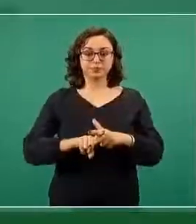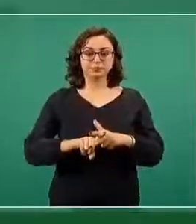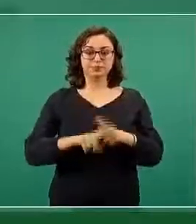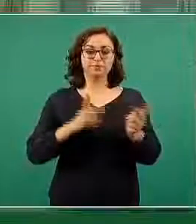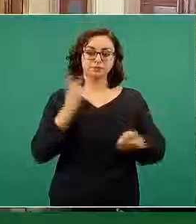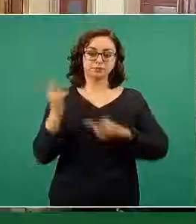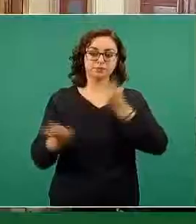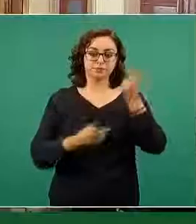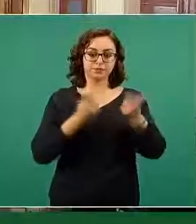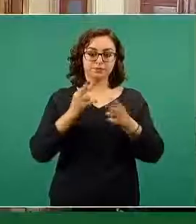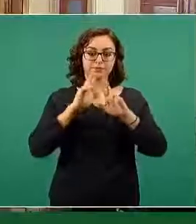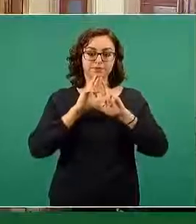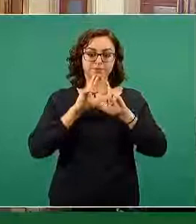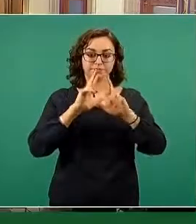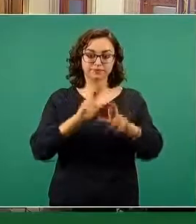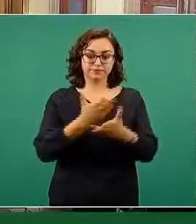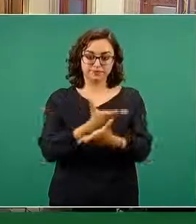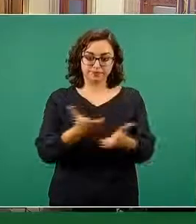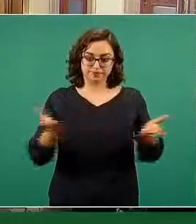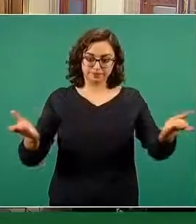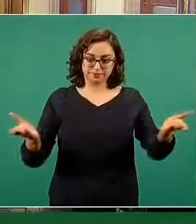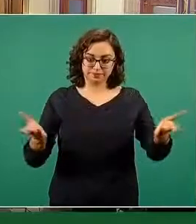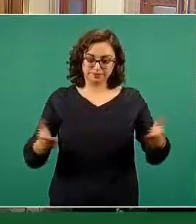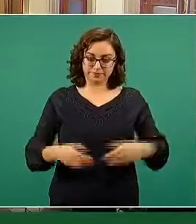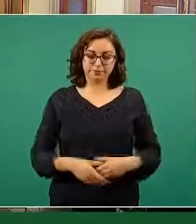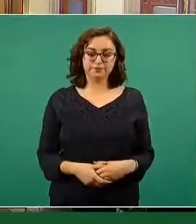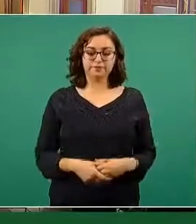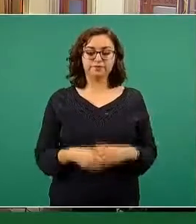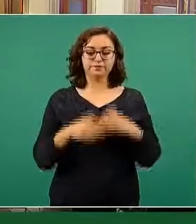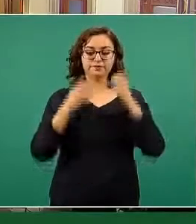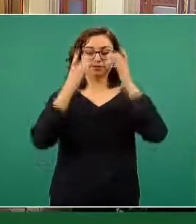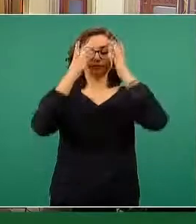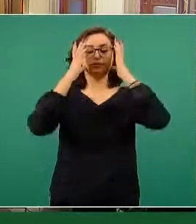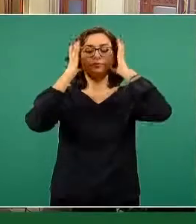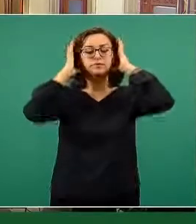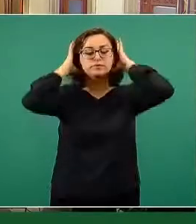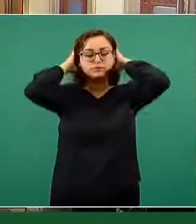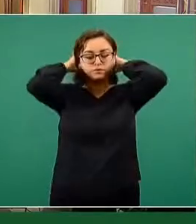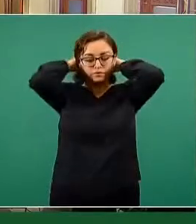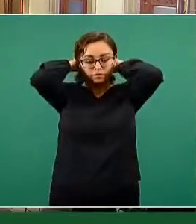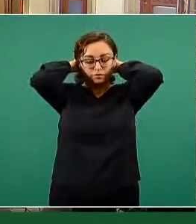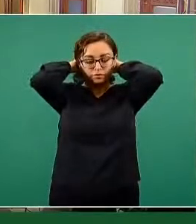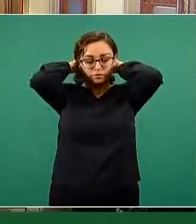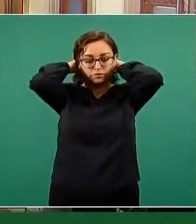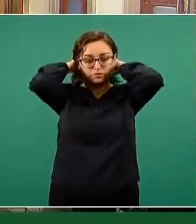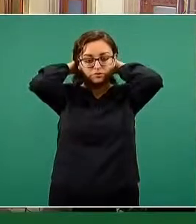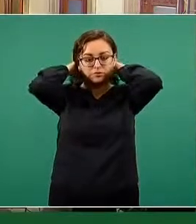a preguntas de todos.